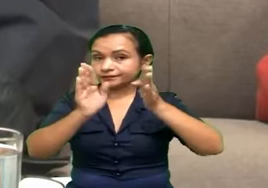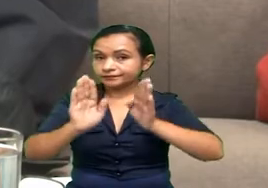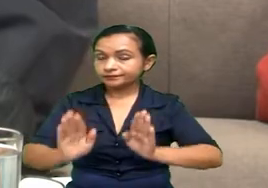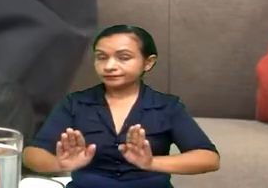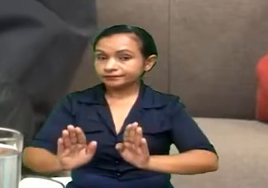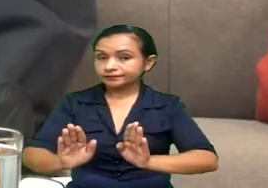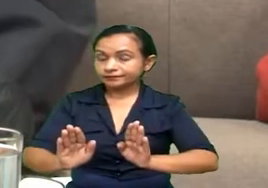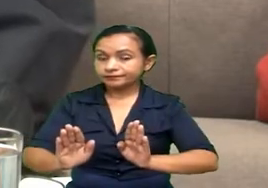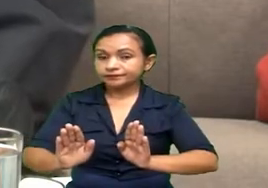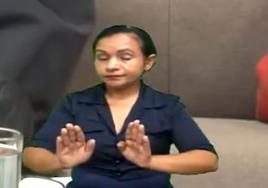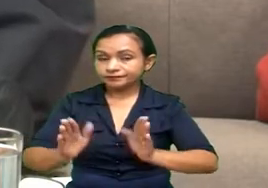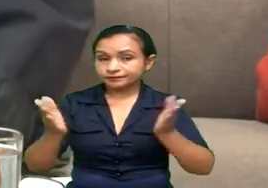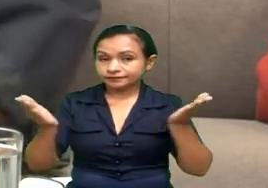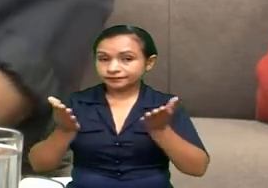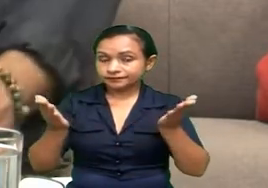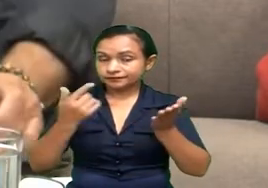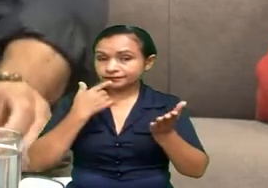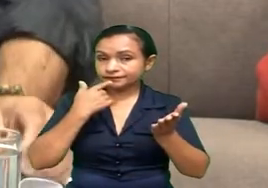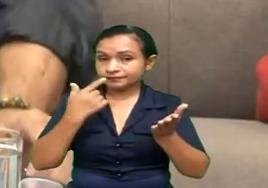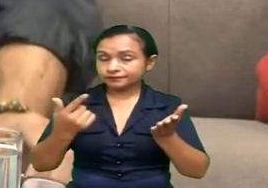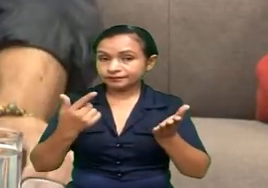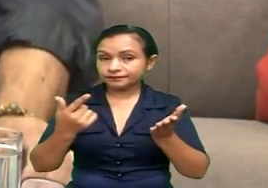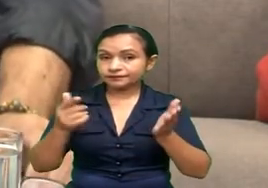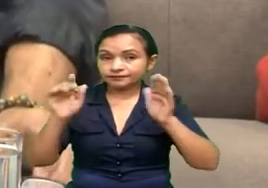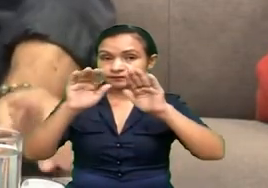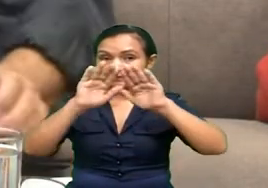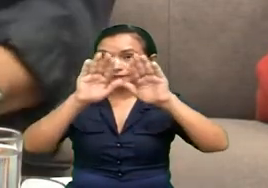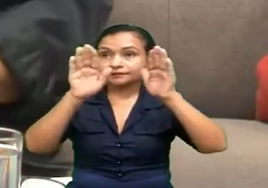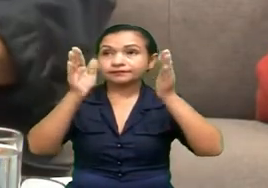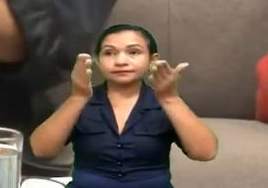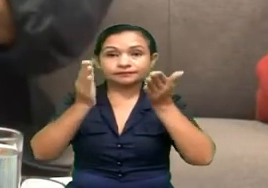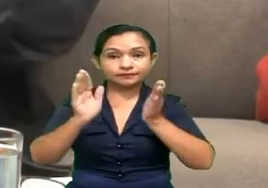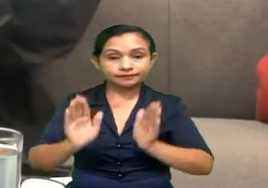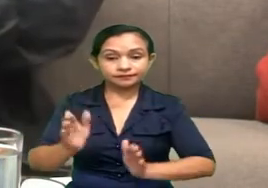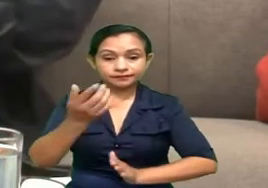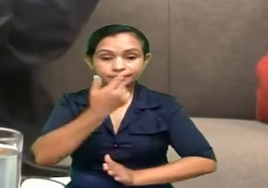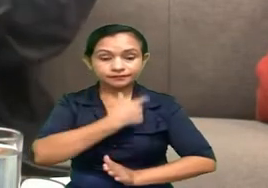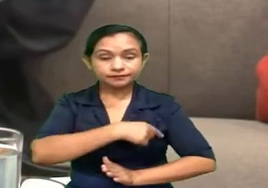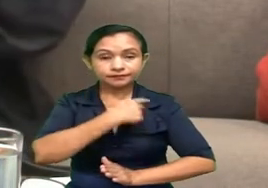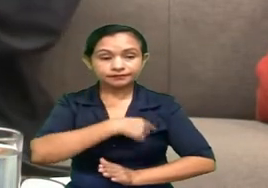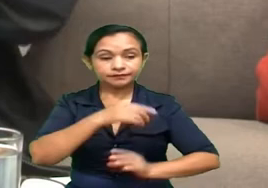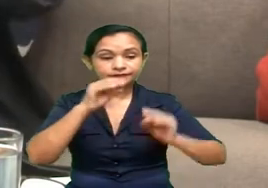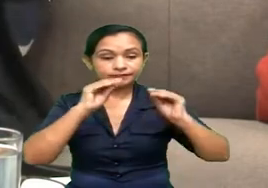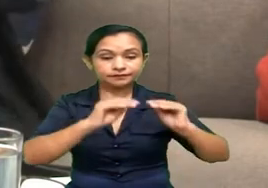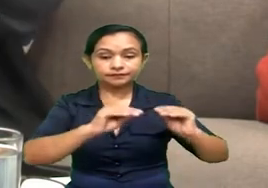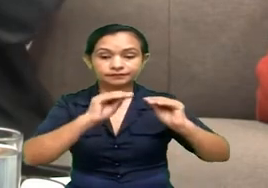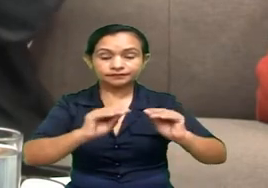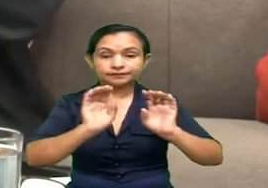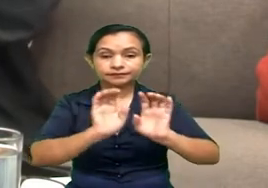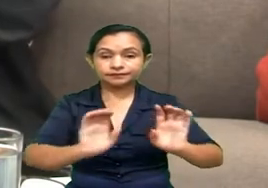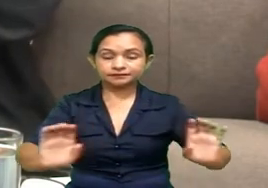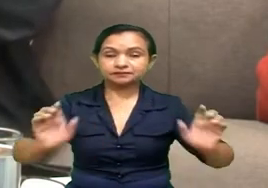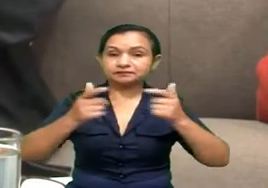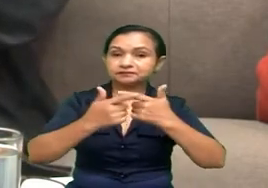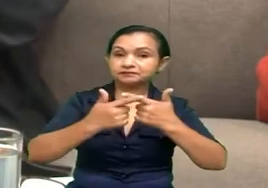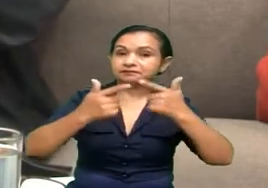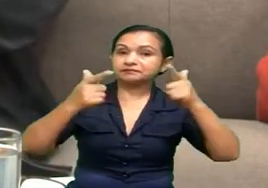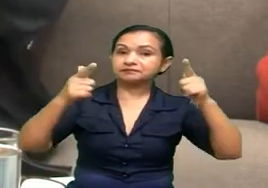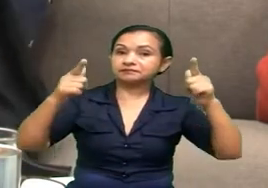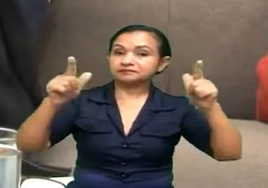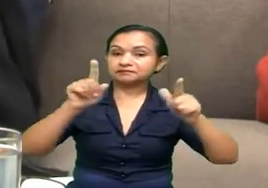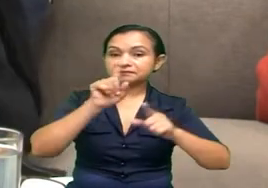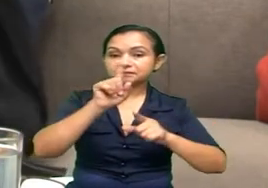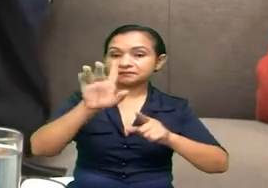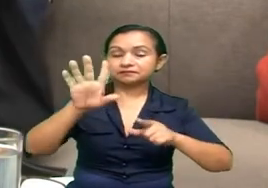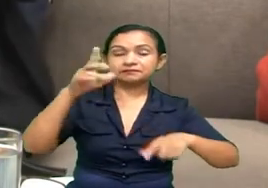y es interesante mencionarlo, porque aquí en la escuela les enseñamos a los niños, bueno, la independencia fue el 15